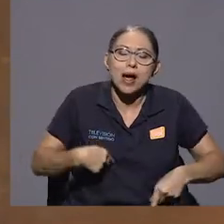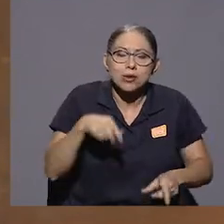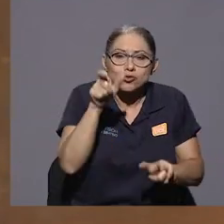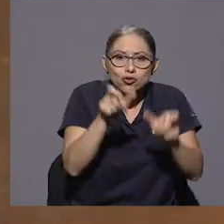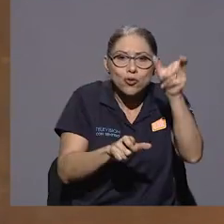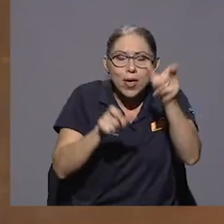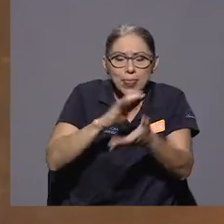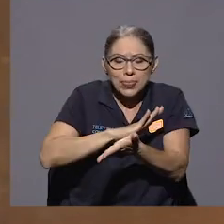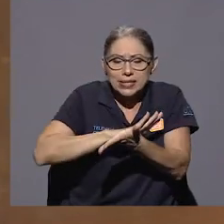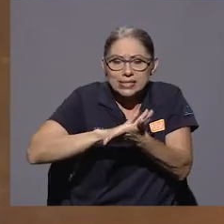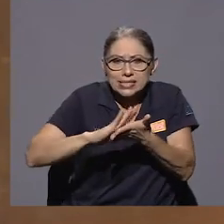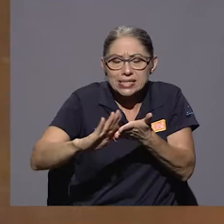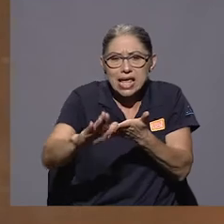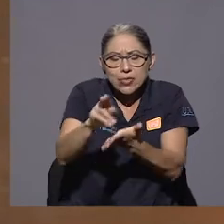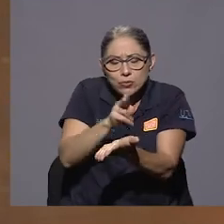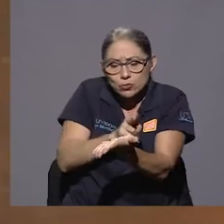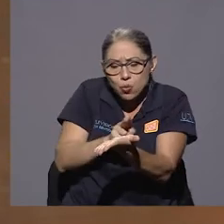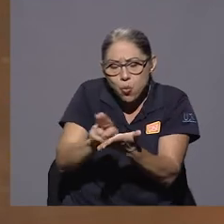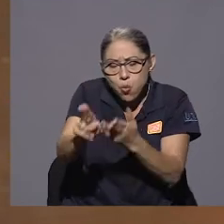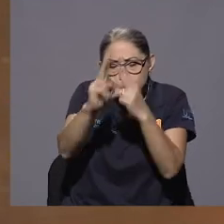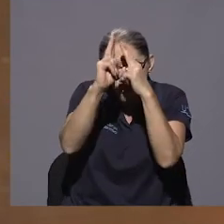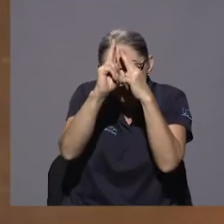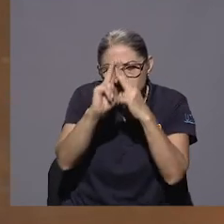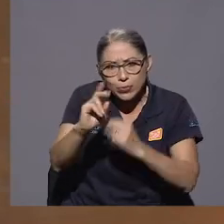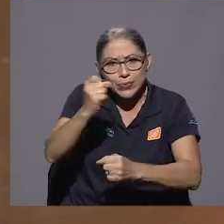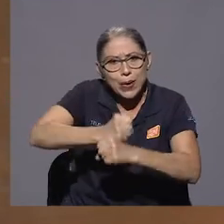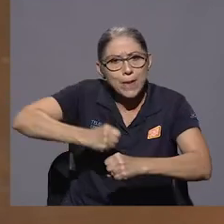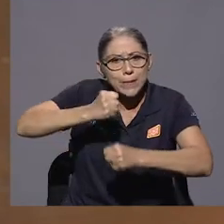honrados, trabajadores, solidarios.